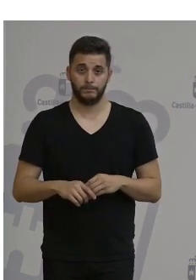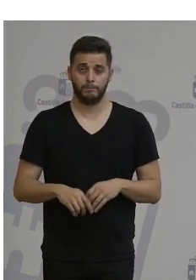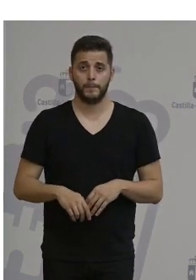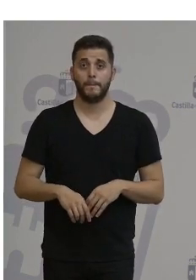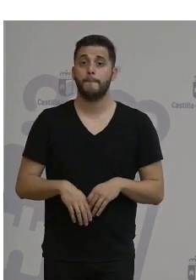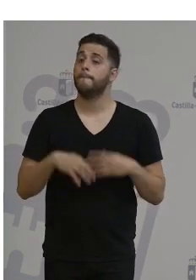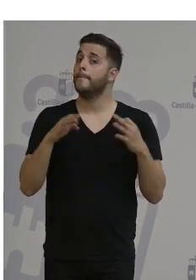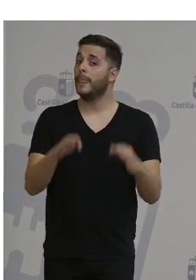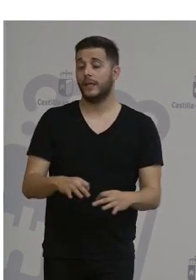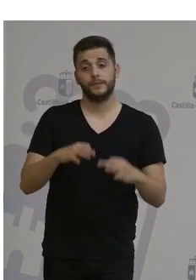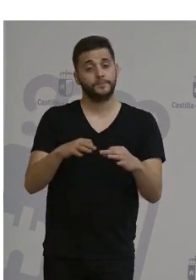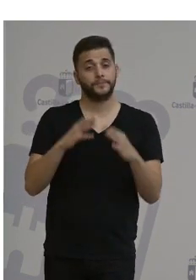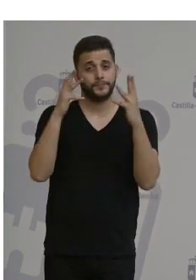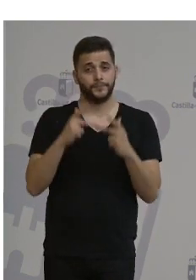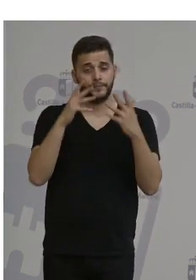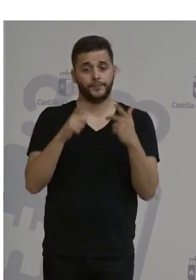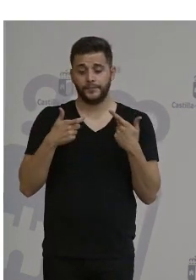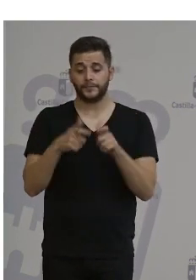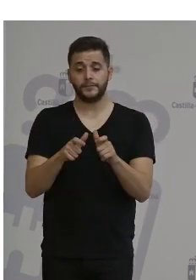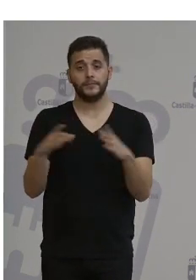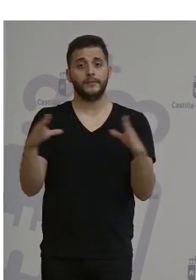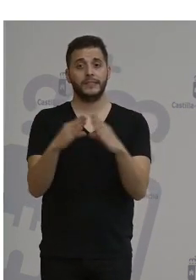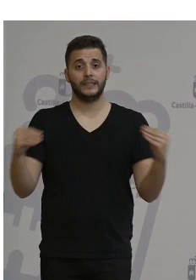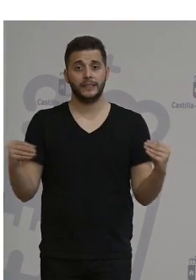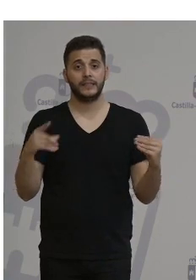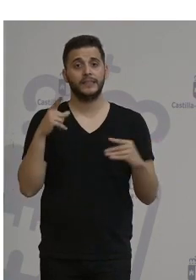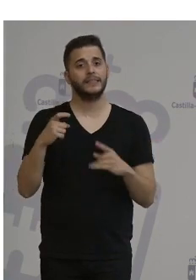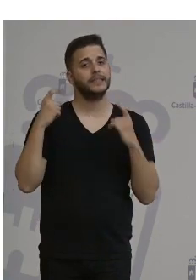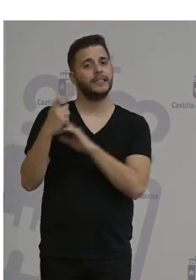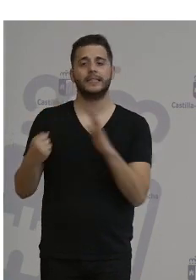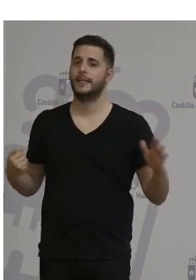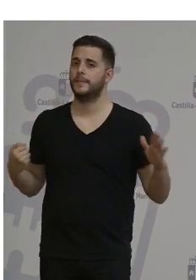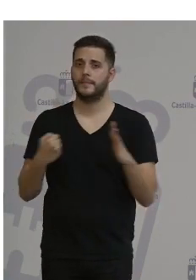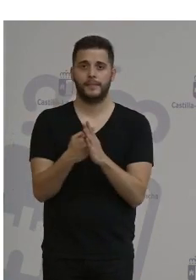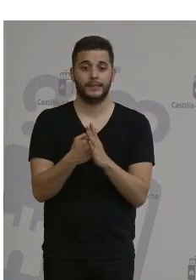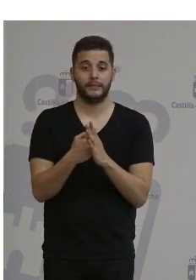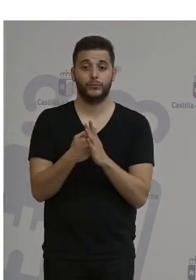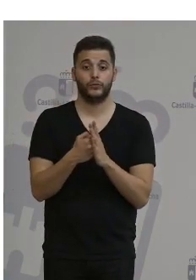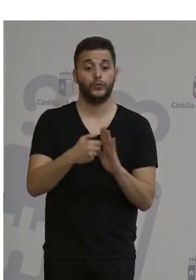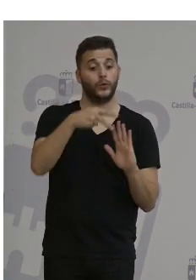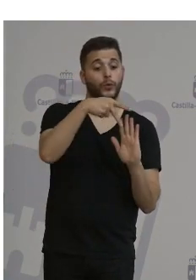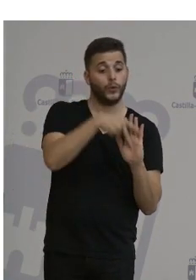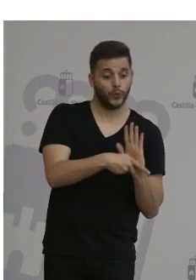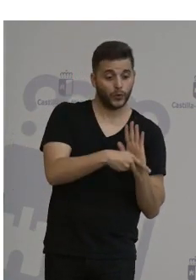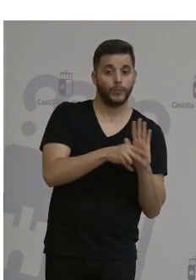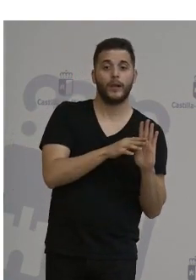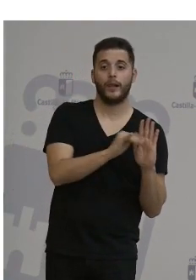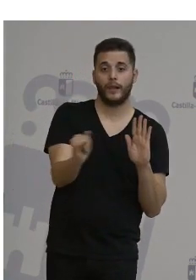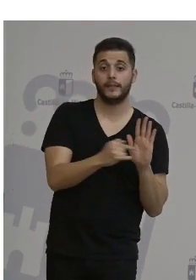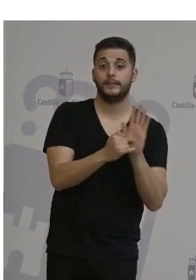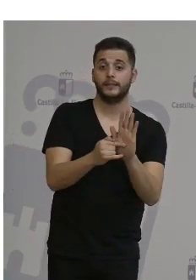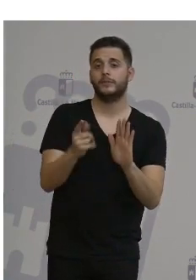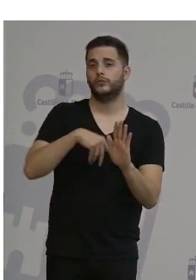la Administración de la Junta de Andalucía ha ido a los máximos que las normas van estableciendo. Por tanto,